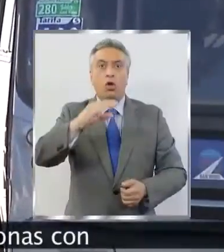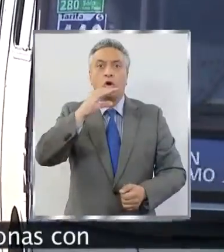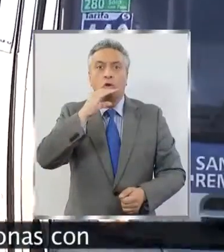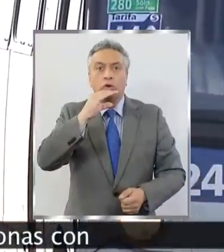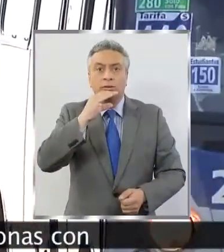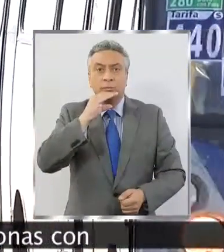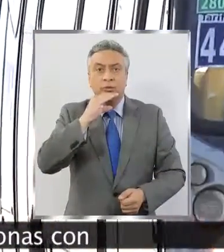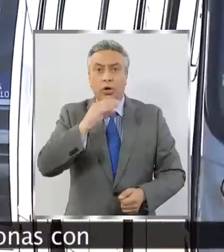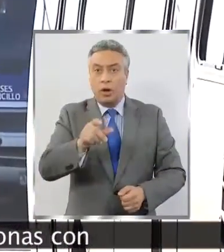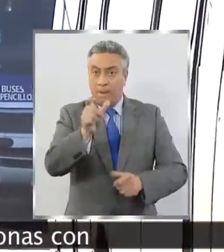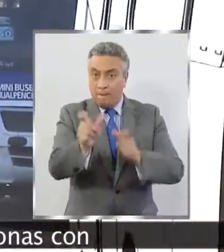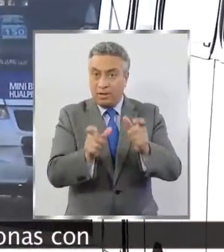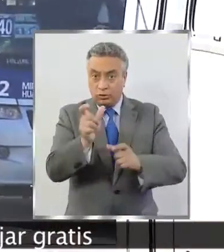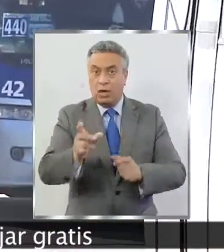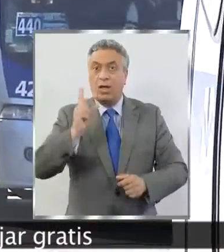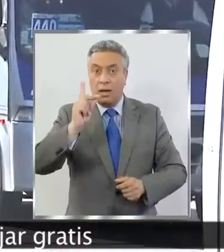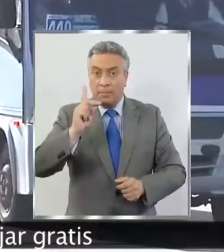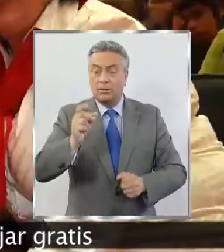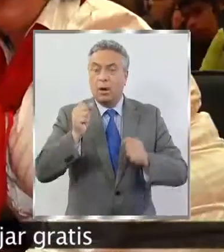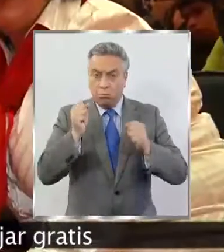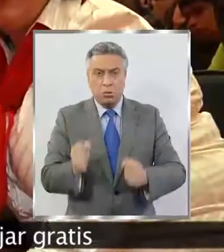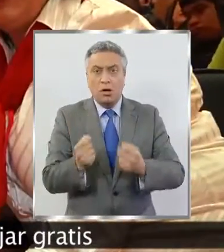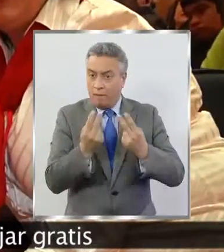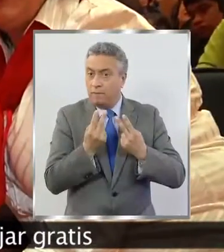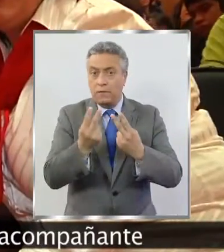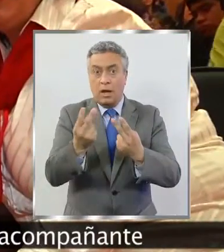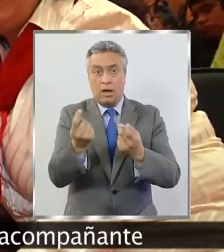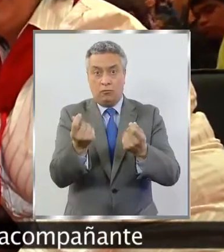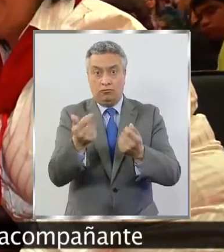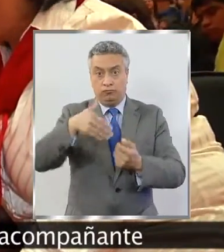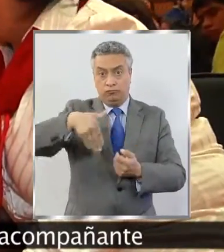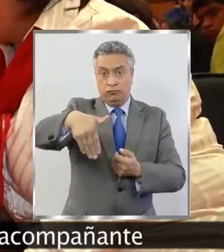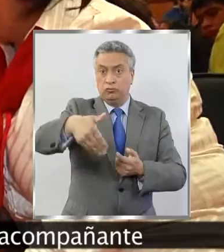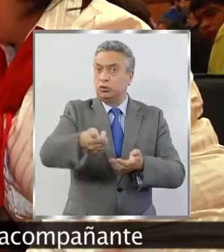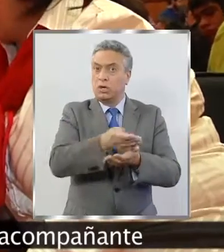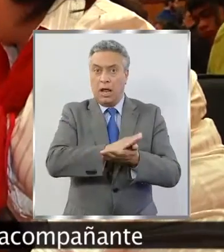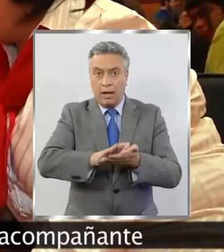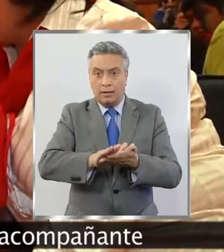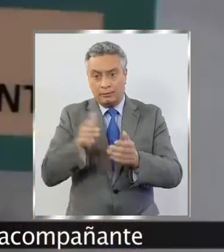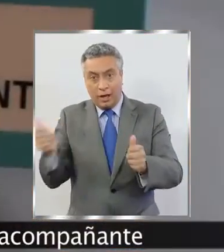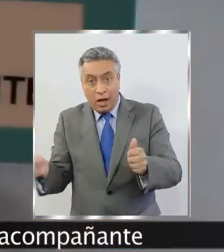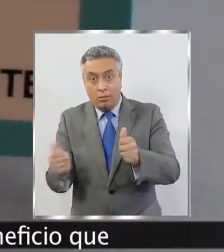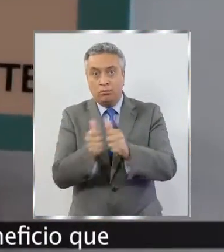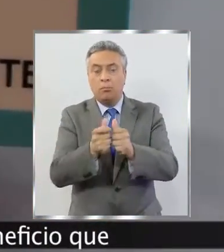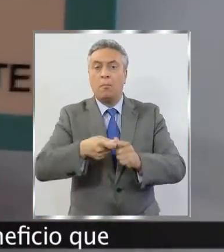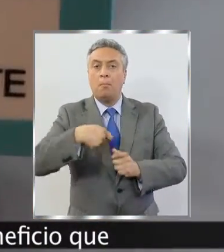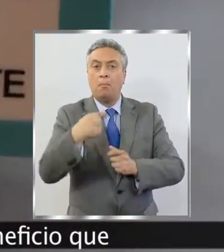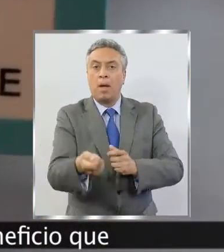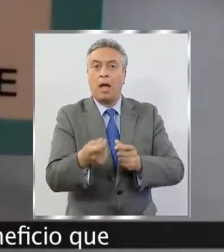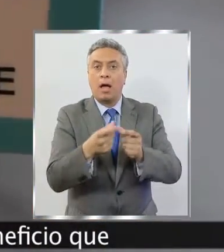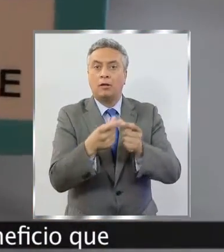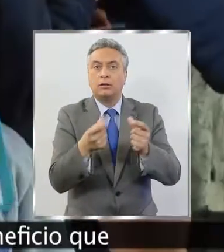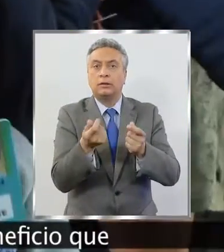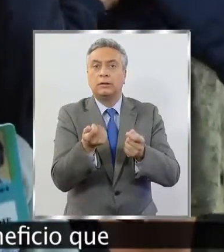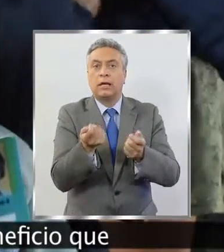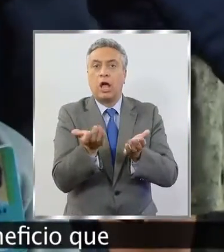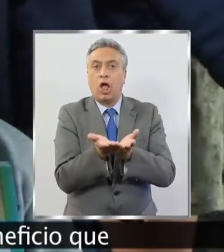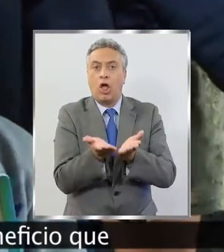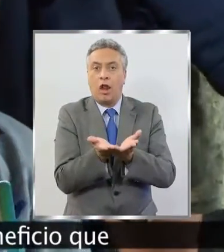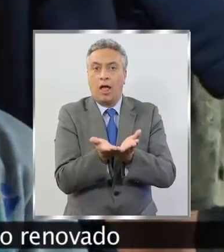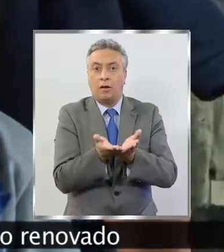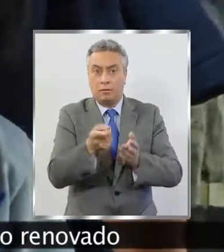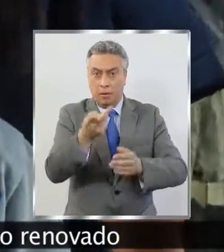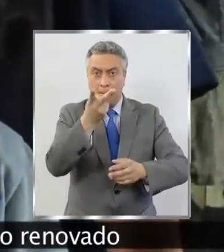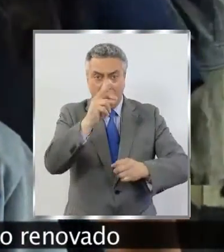En Concepción, las personas con discapacidad pueden viajar gratis en el transporte público y su acompañante paga tarifa escolar, un beneficio